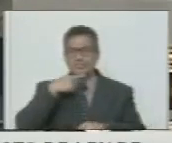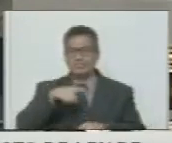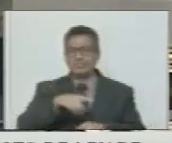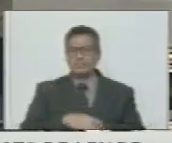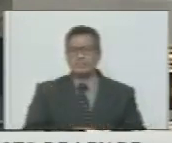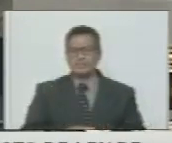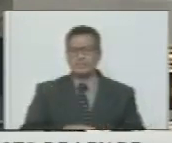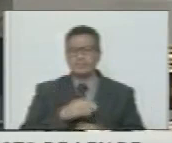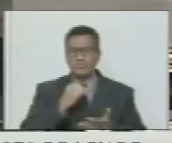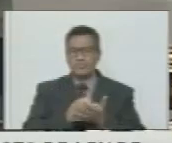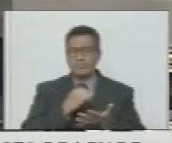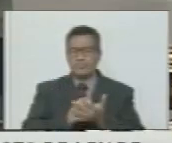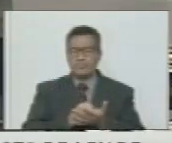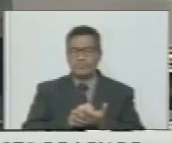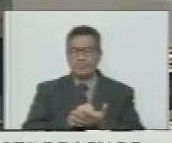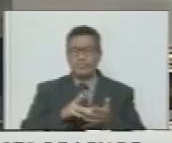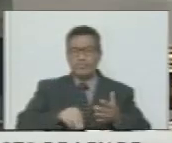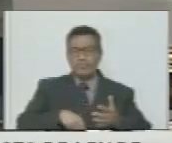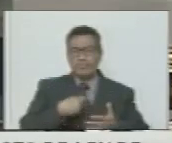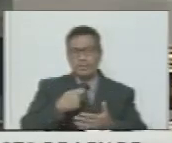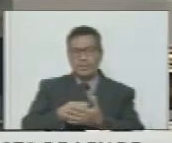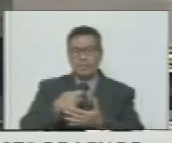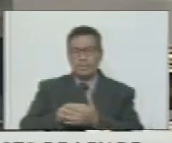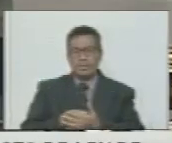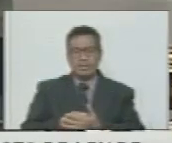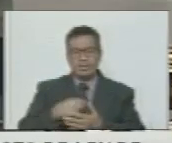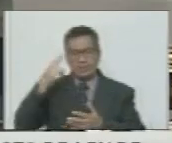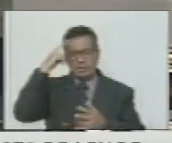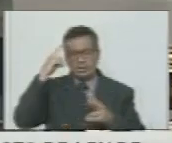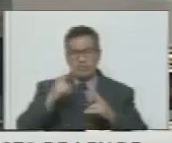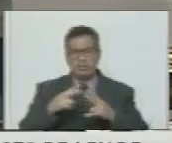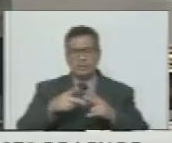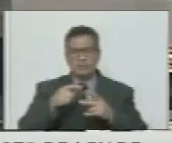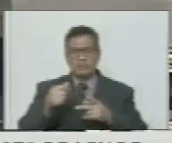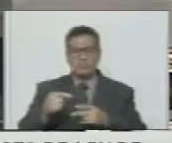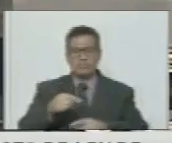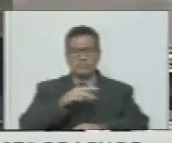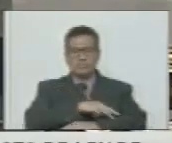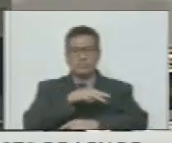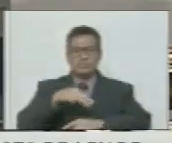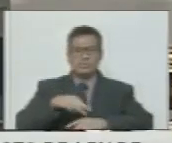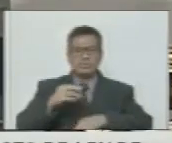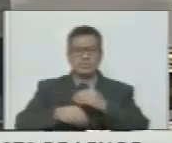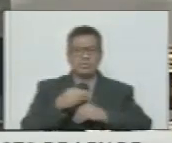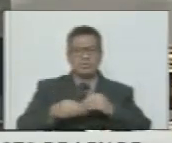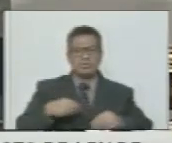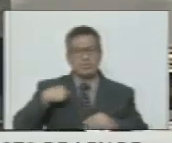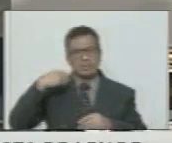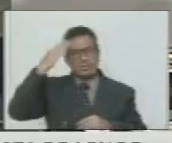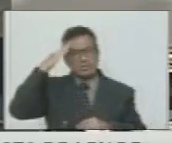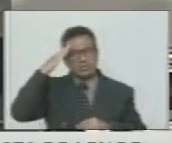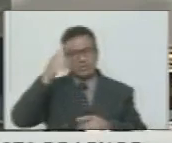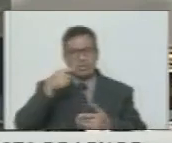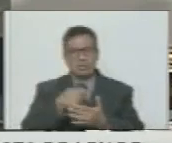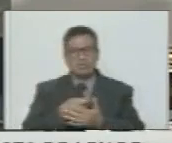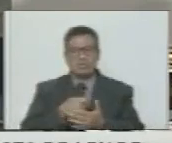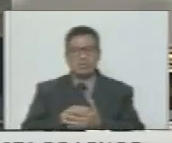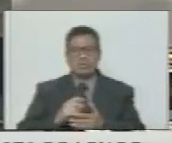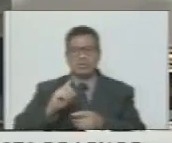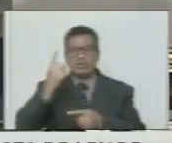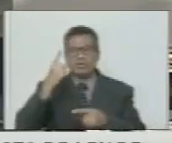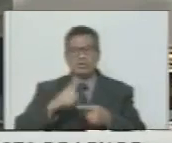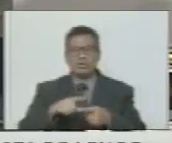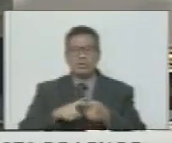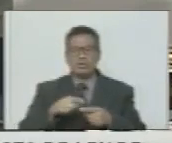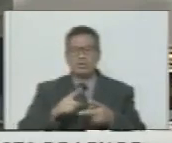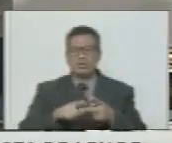donde se dice comprobada capacidad económica y reconocida solvencia moral, ¿cómo se determina esa solvencia